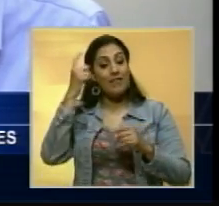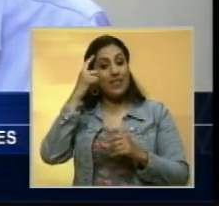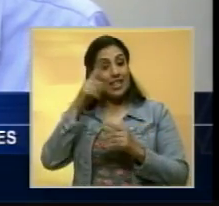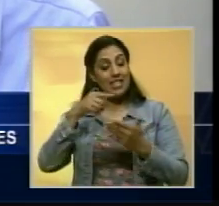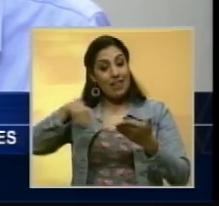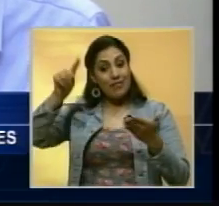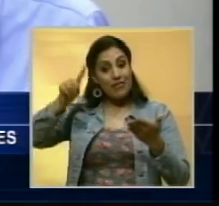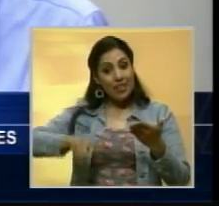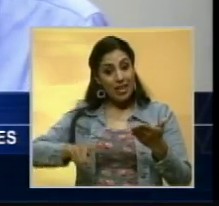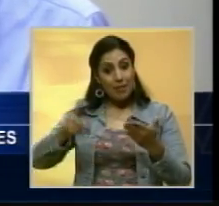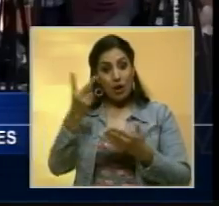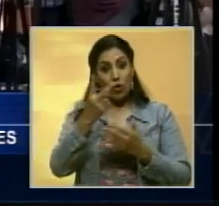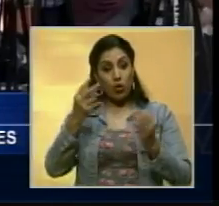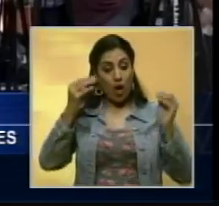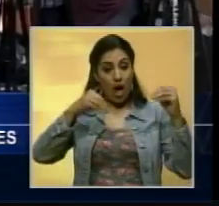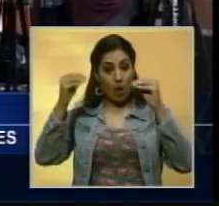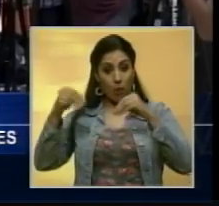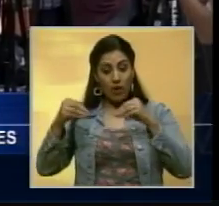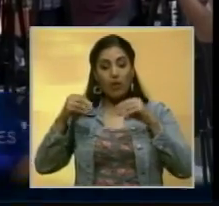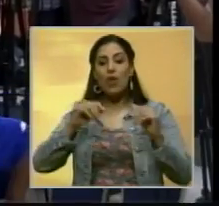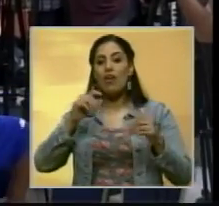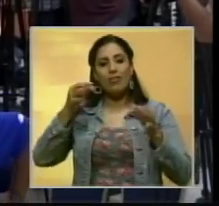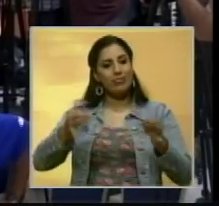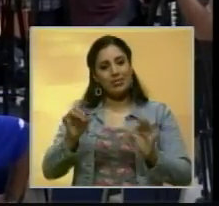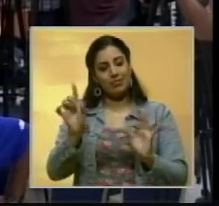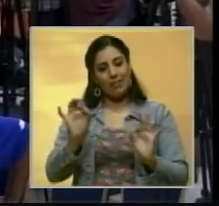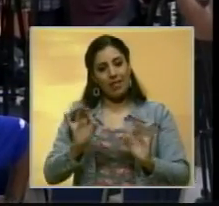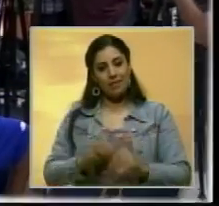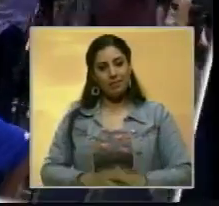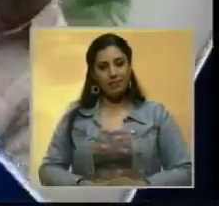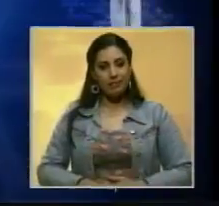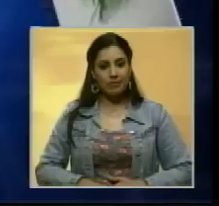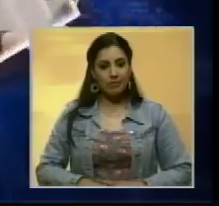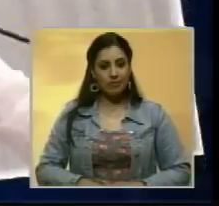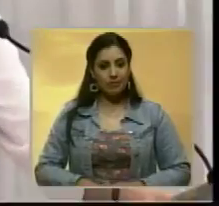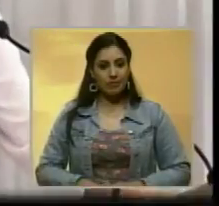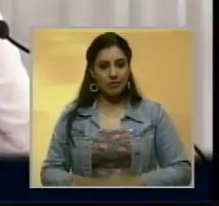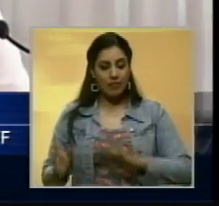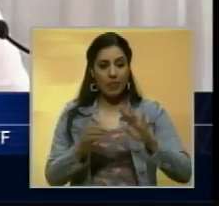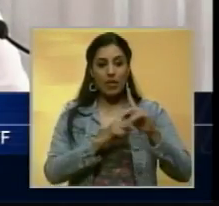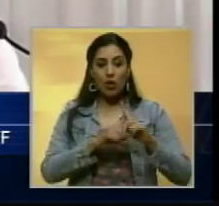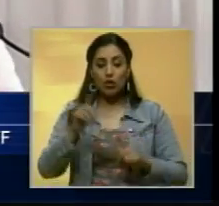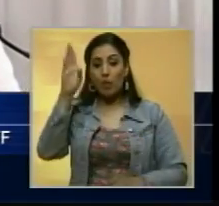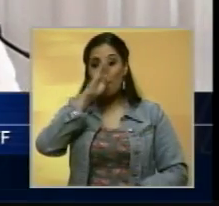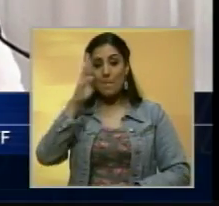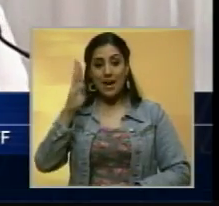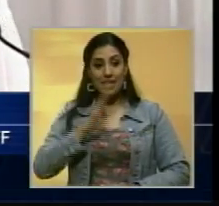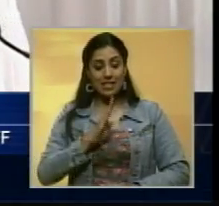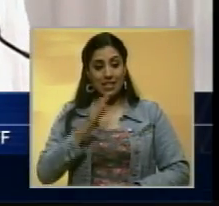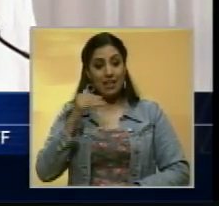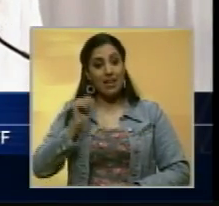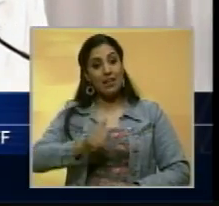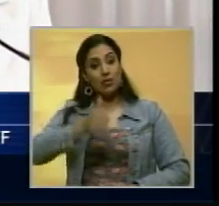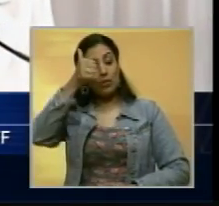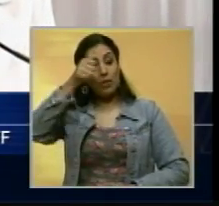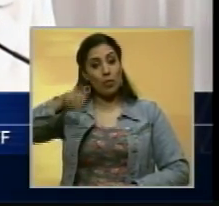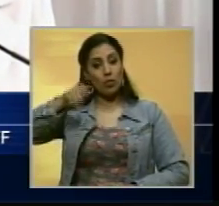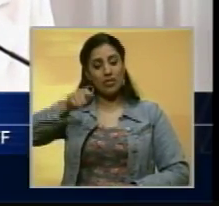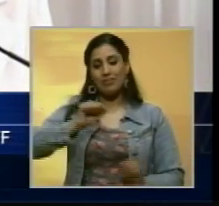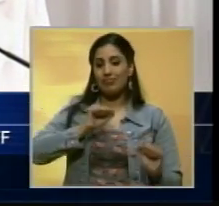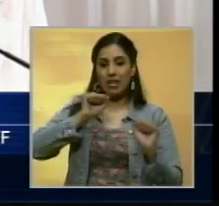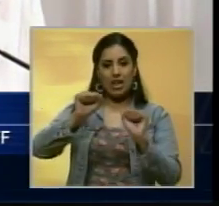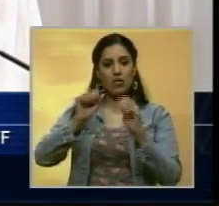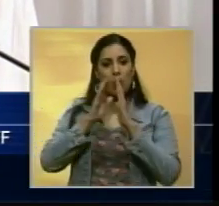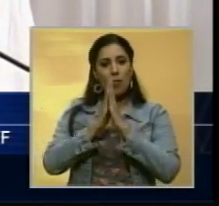la firma del convenio entre las partes aún no ha sido establecida. En Brasil, el Supremo Tribunal Federal rechazó